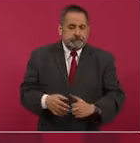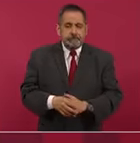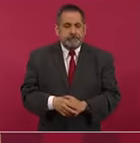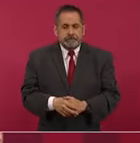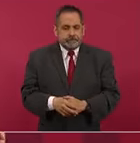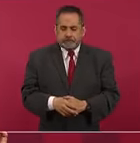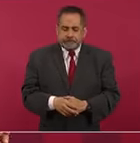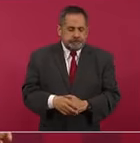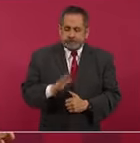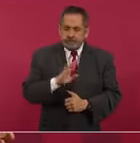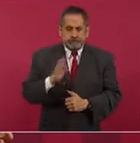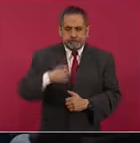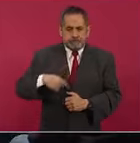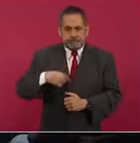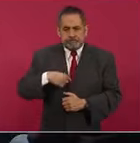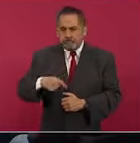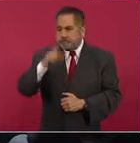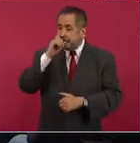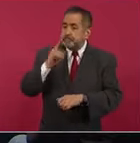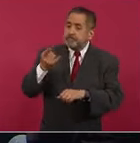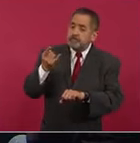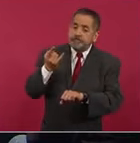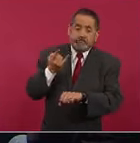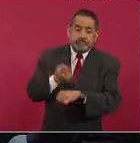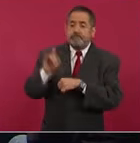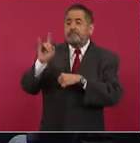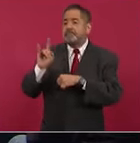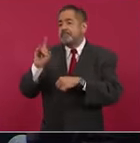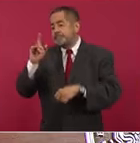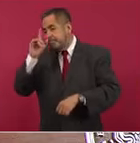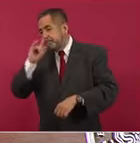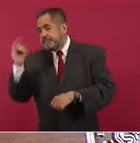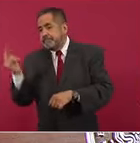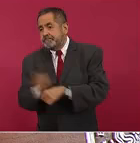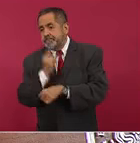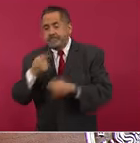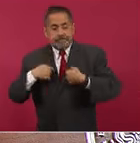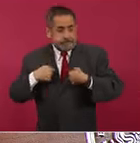pero no podemos fallarle al pueblo.